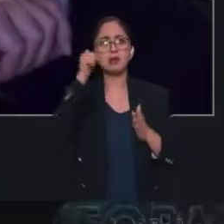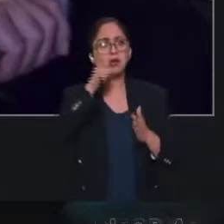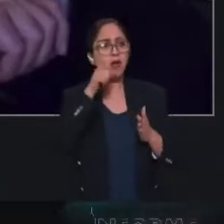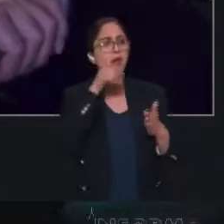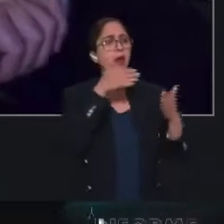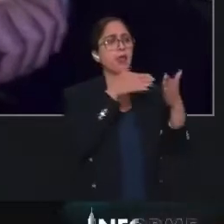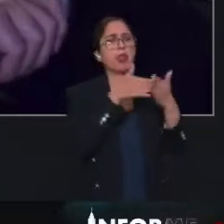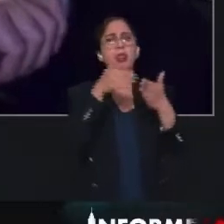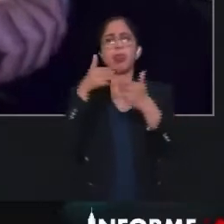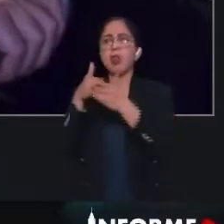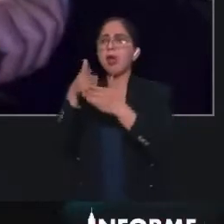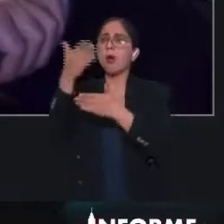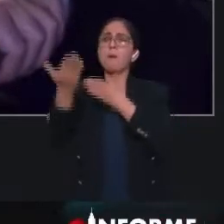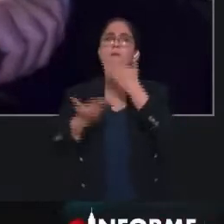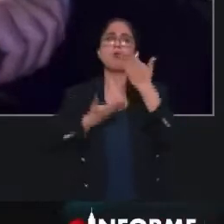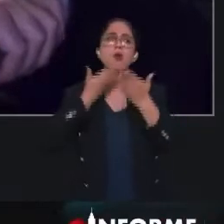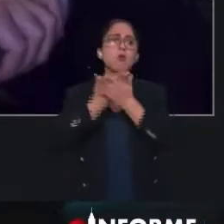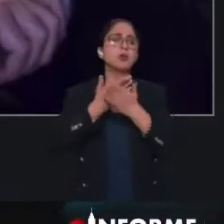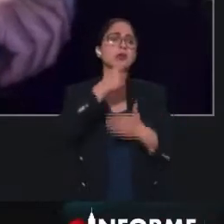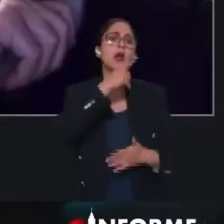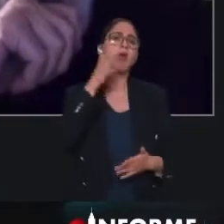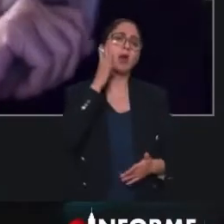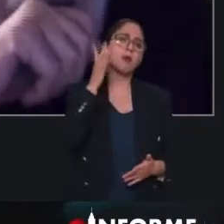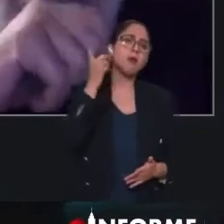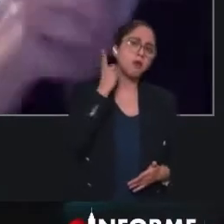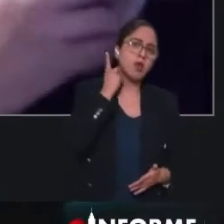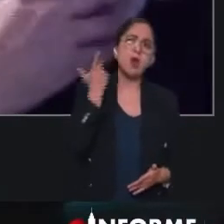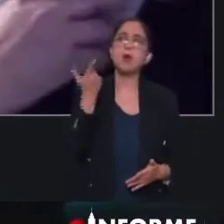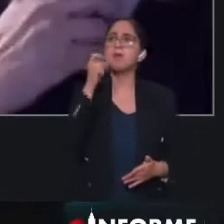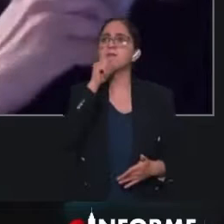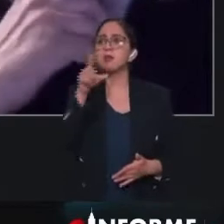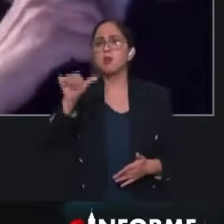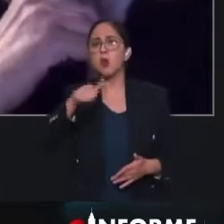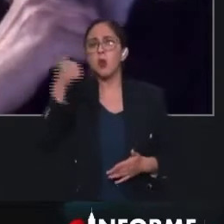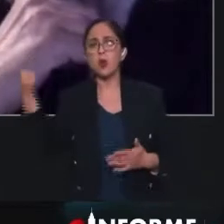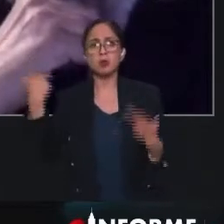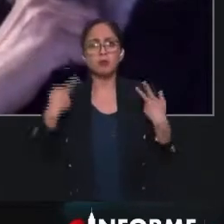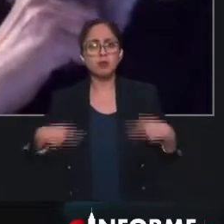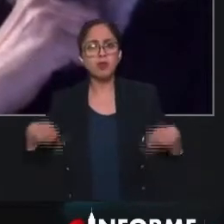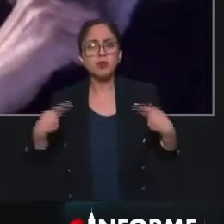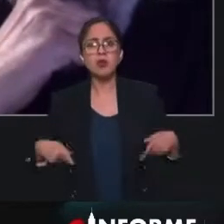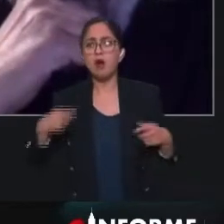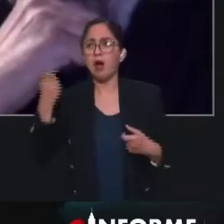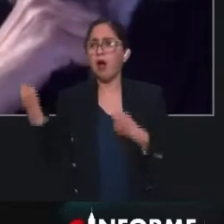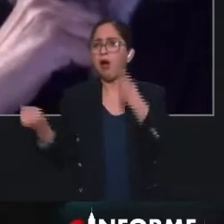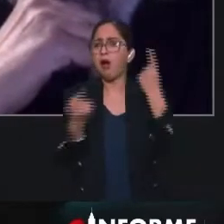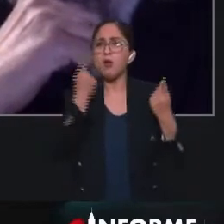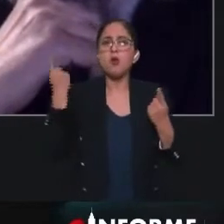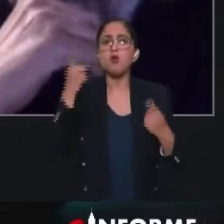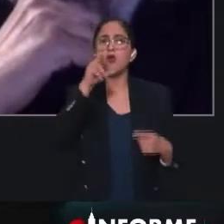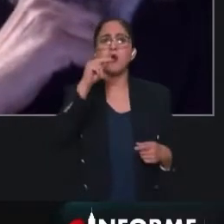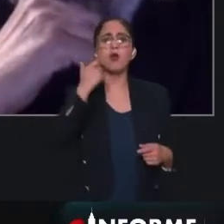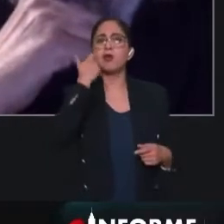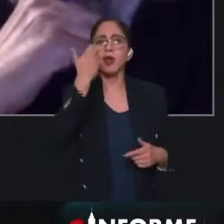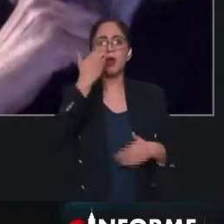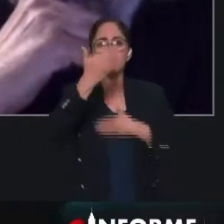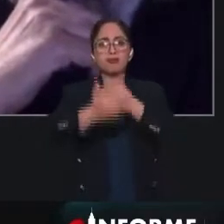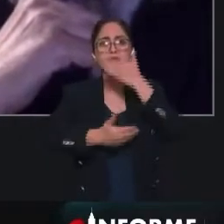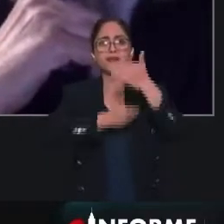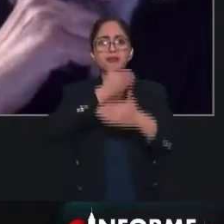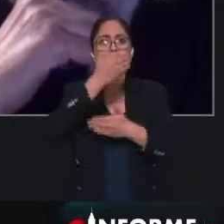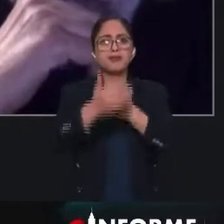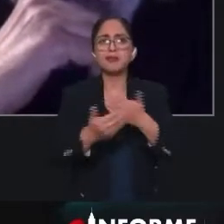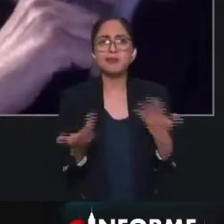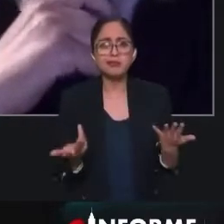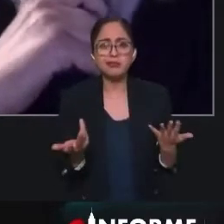plantean a nivel del Congreso, a nivel de la oposición, y de ciertas narrativas que han venido impidiendo, digamos, que esos pasos se den.